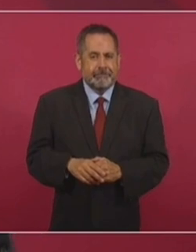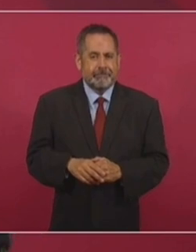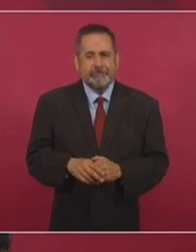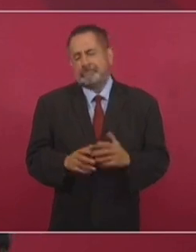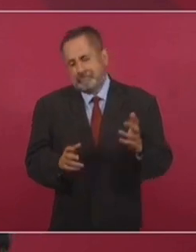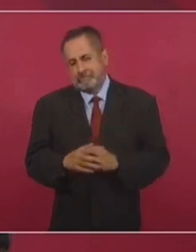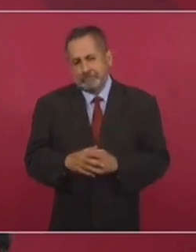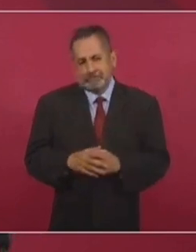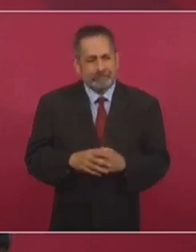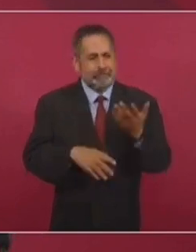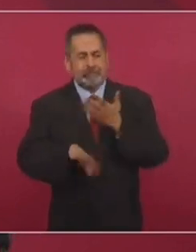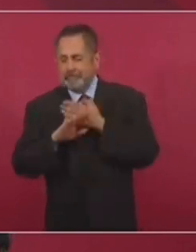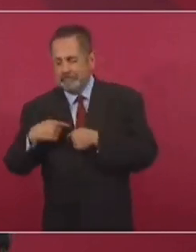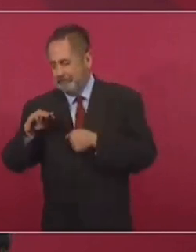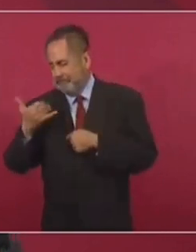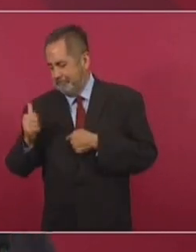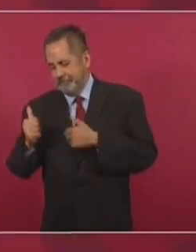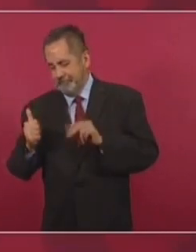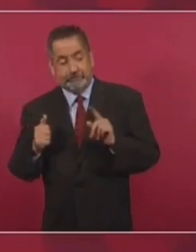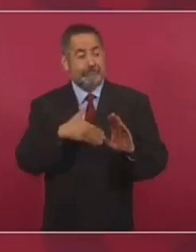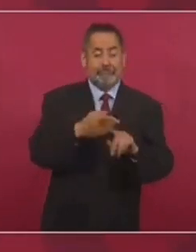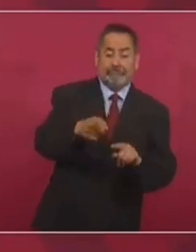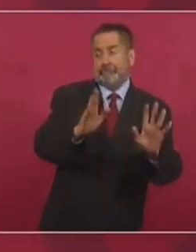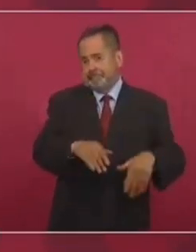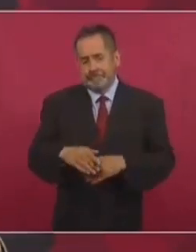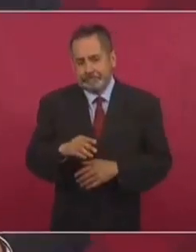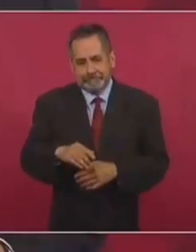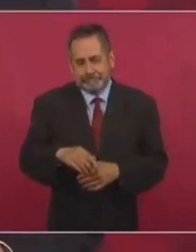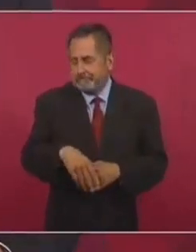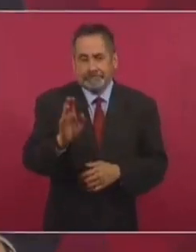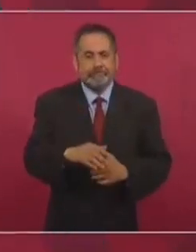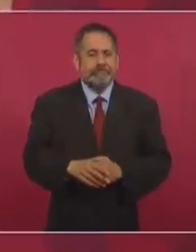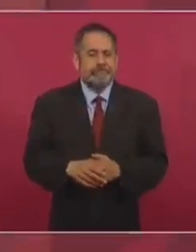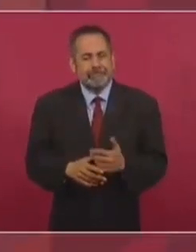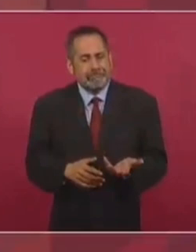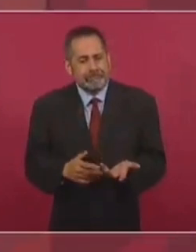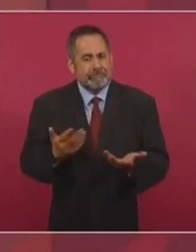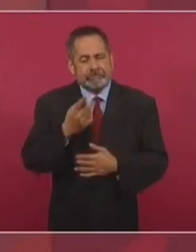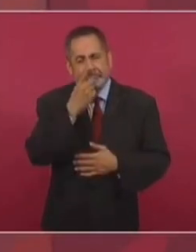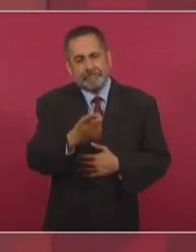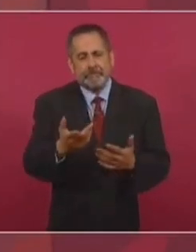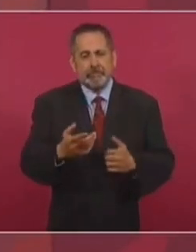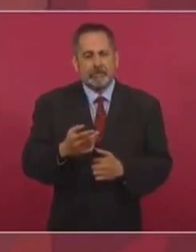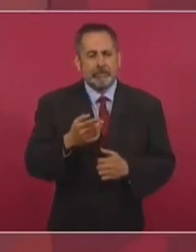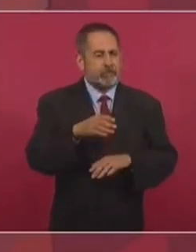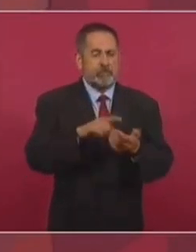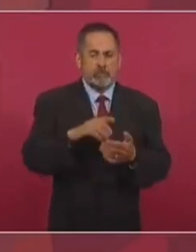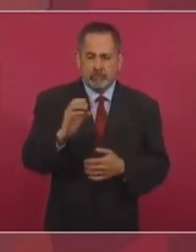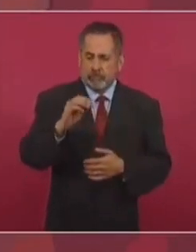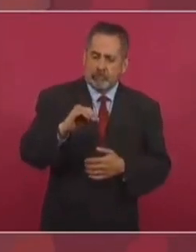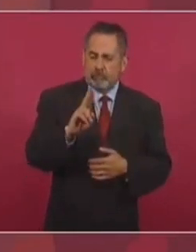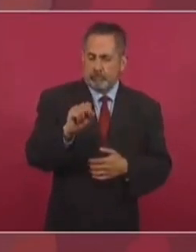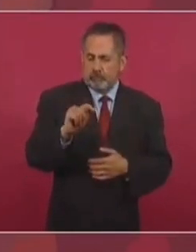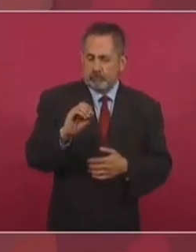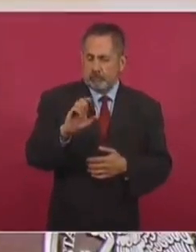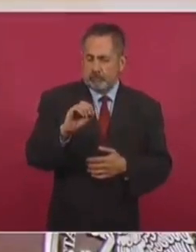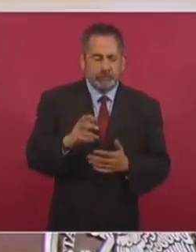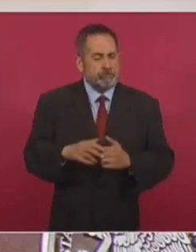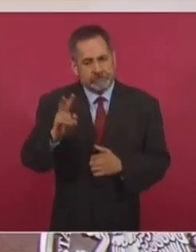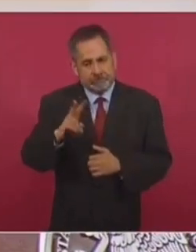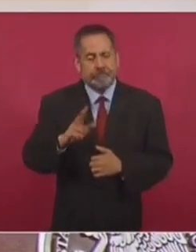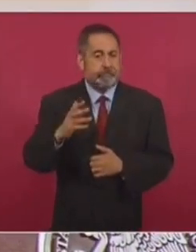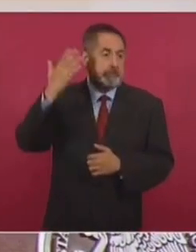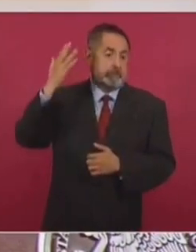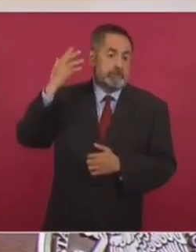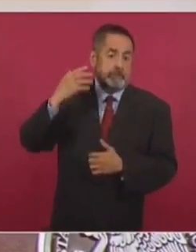Cuando menos ya no van a estar en contra del Tren Maya, ¿no?, en estos días. Pero, ¿qué podemos decir sobre el combustorio? En efecto, como